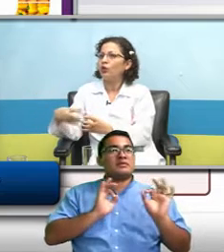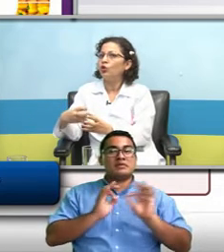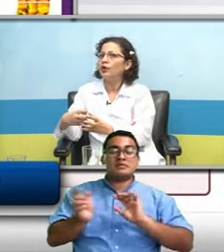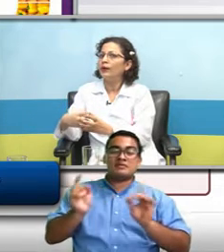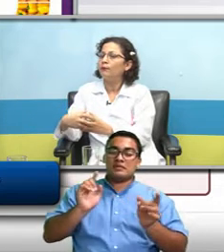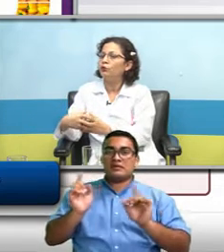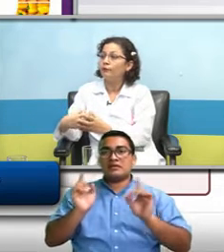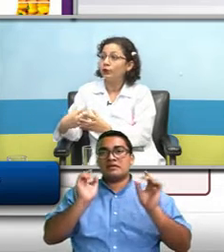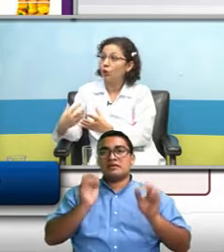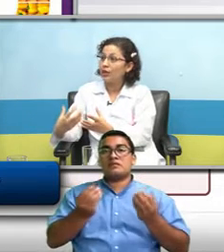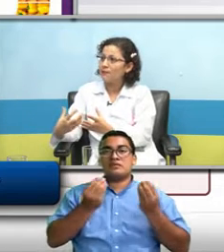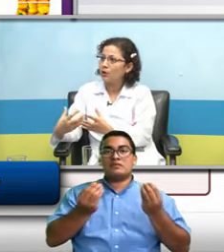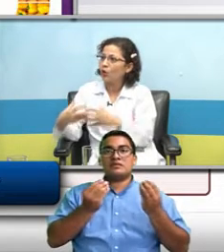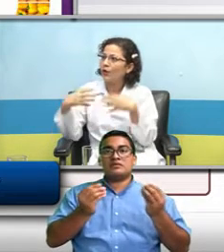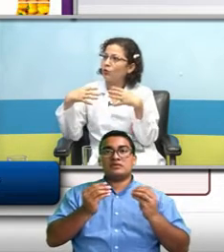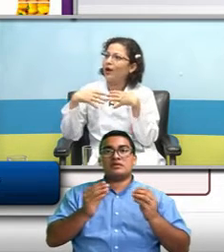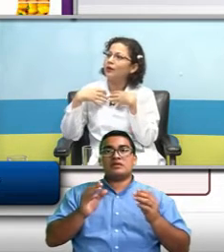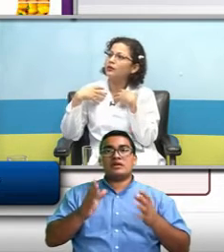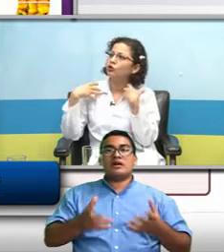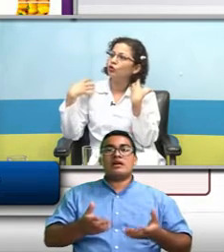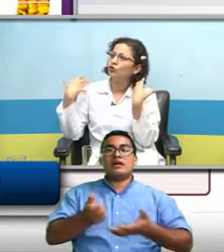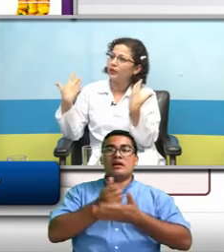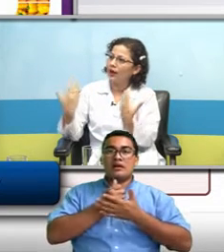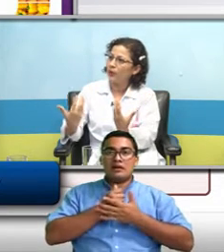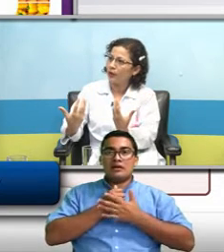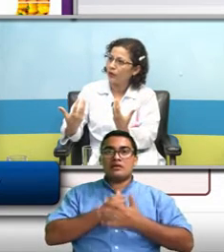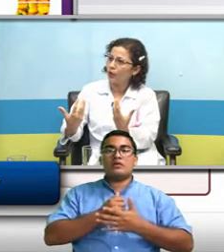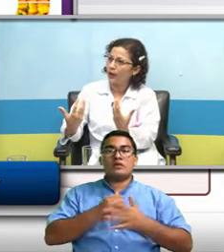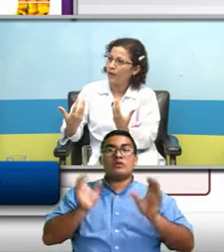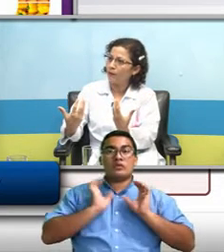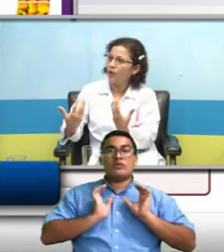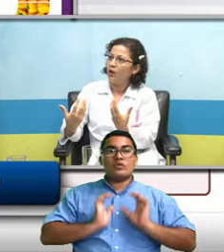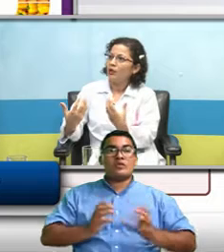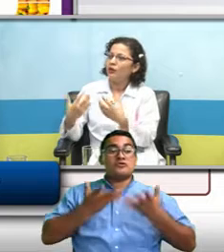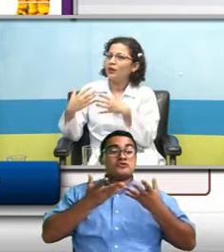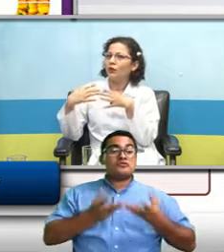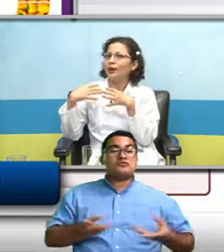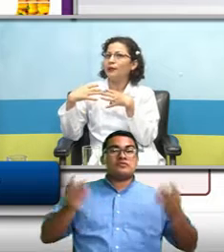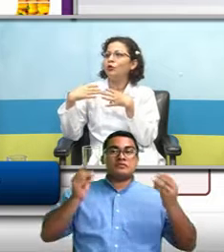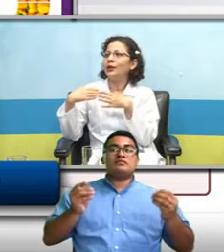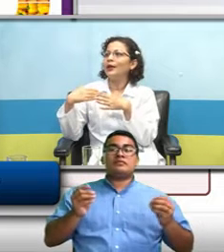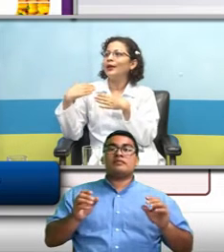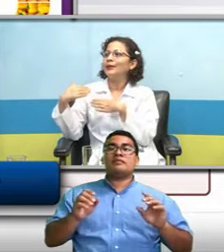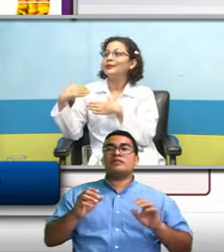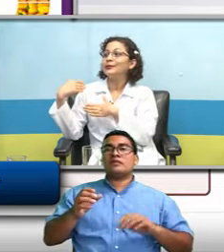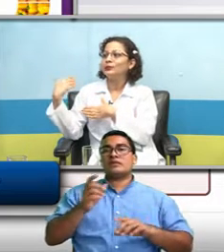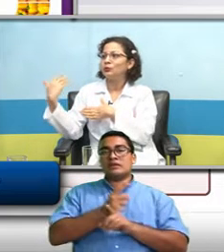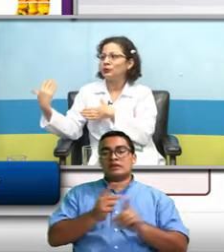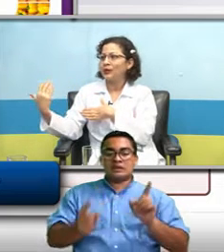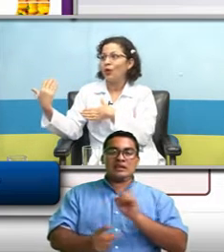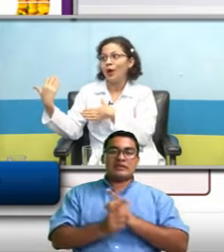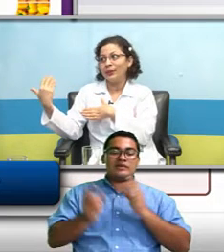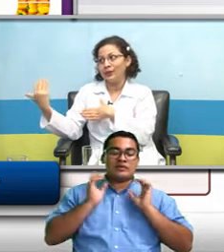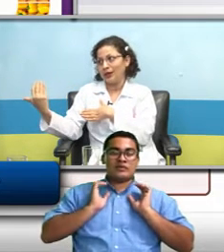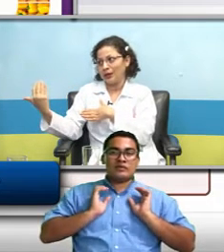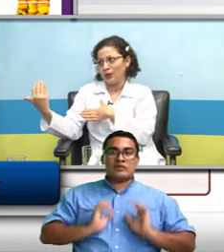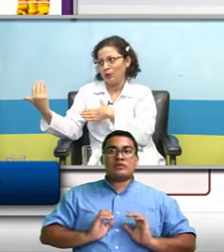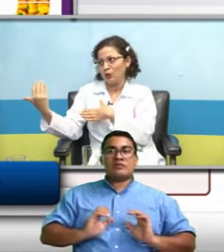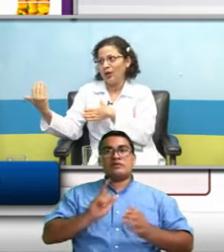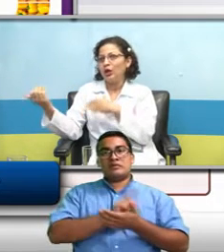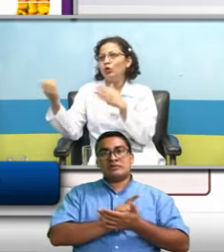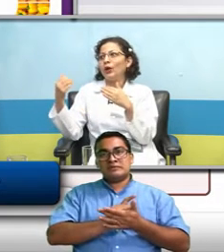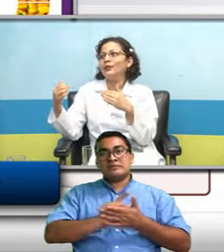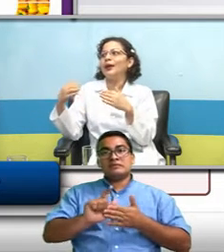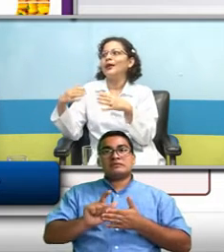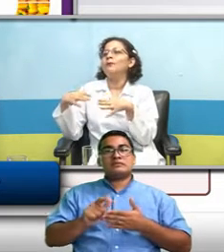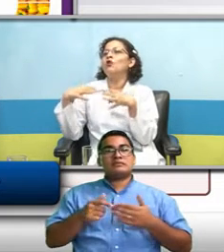porque contiene muchos fitoquímicos que ayudan a desintoxicar nuestro organismo. Entonces el organismo tiene que estar desintoxicado antes de la quimio,